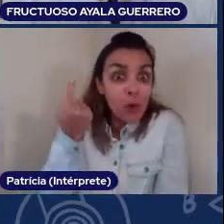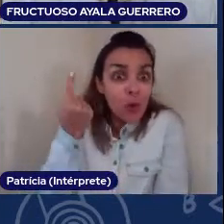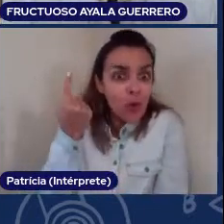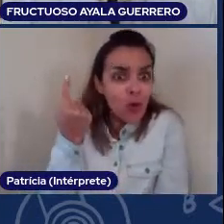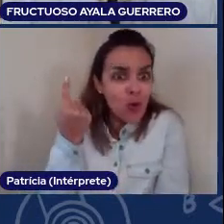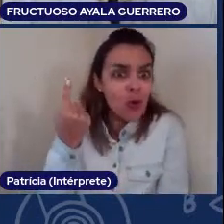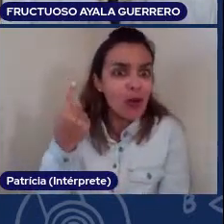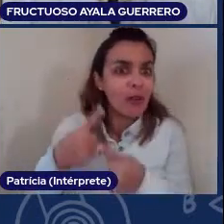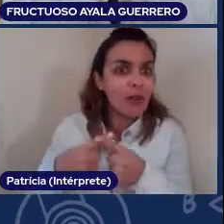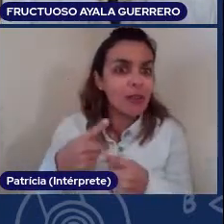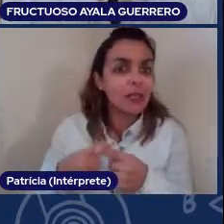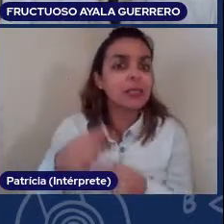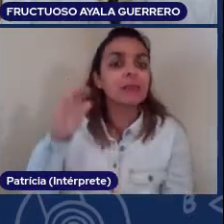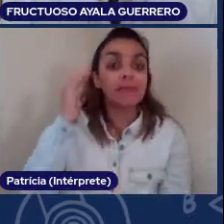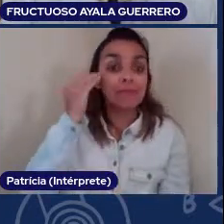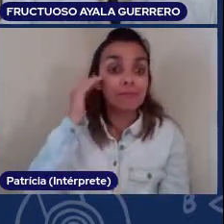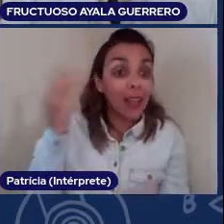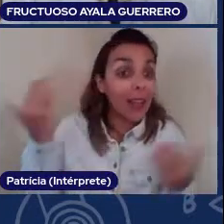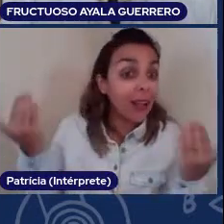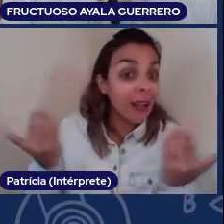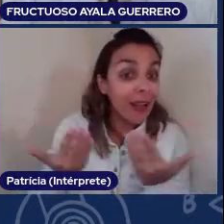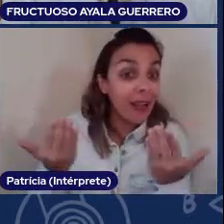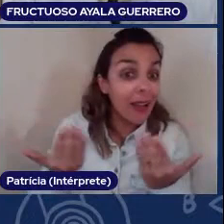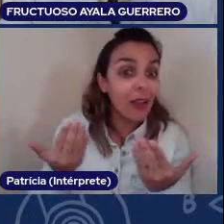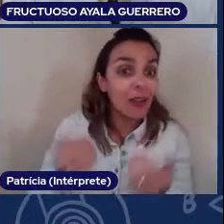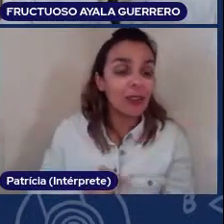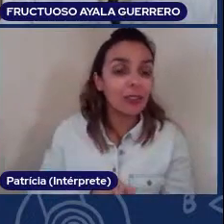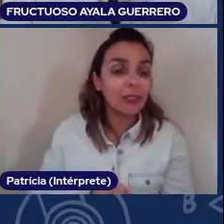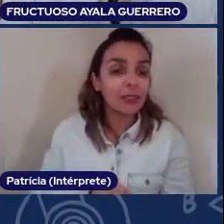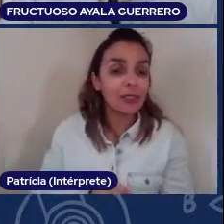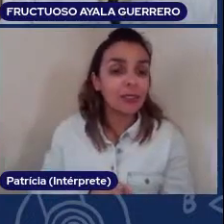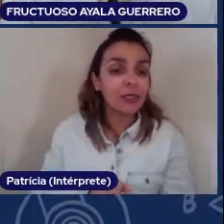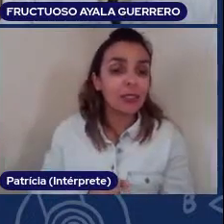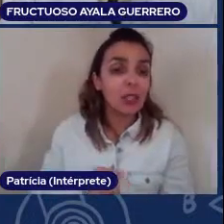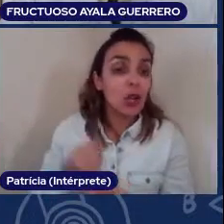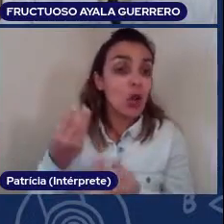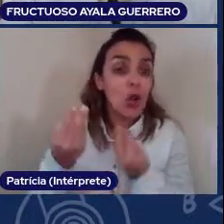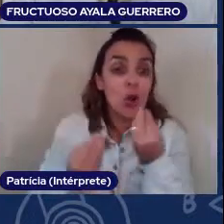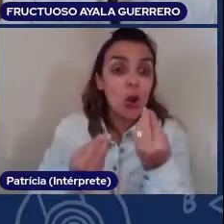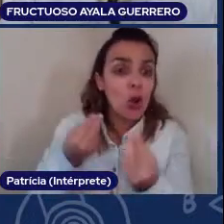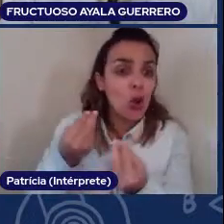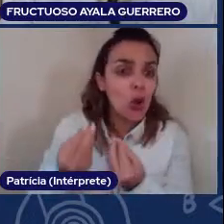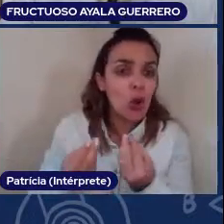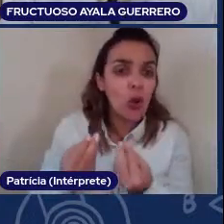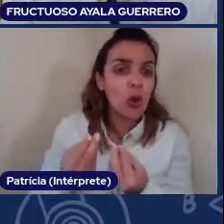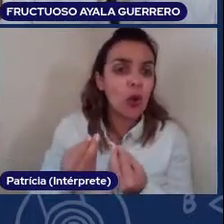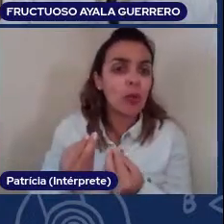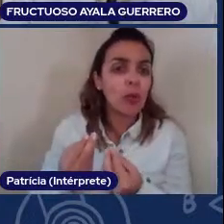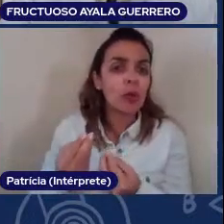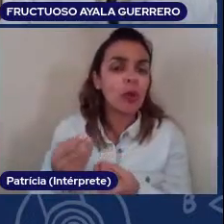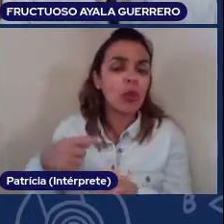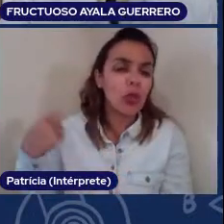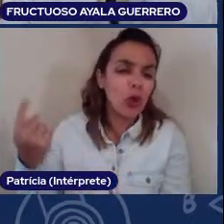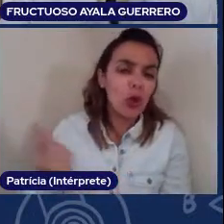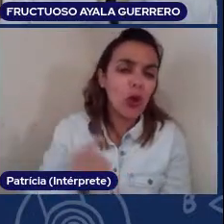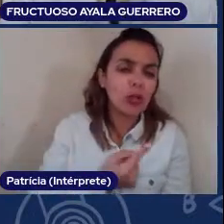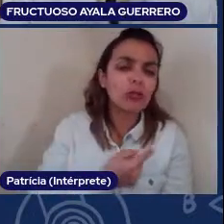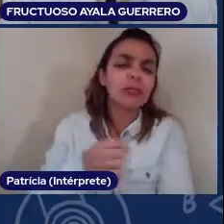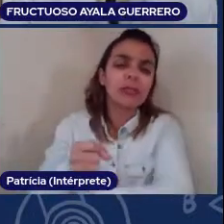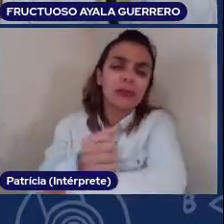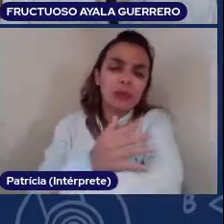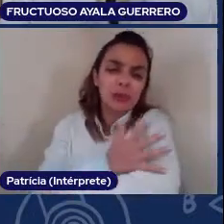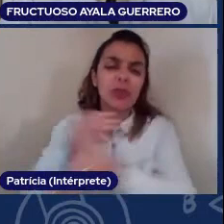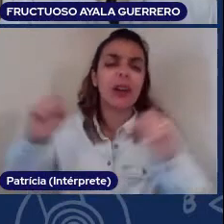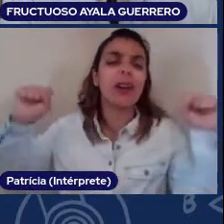qué entendemos ahora el cambio de nuestro estado de ánimo, emociones, actividad